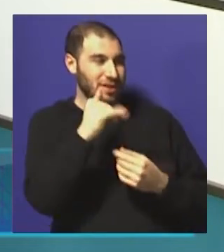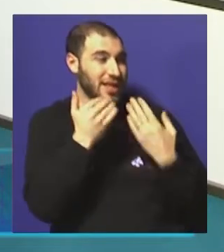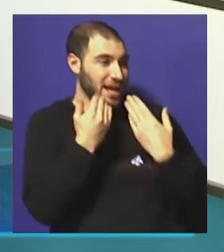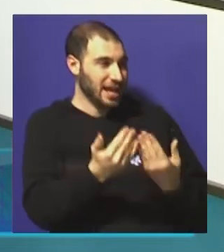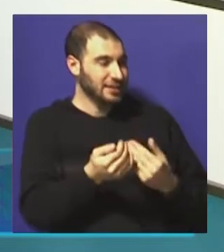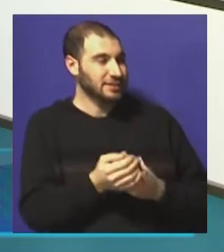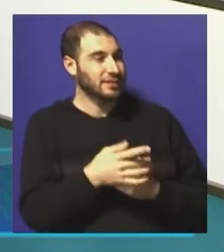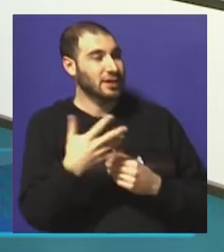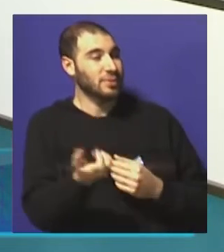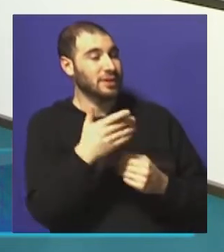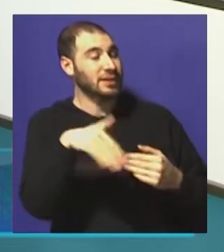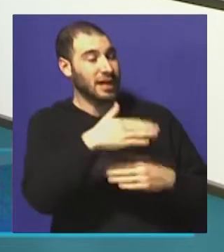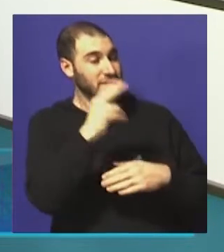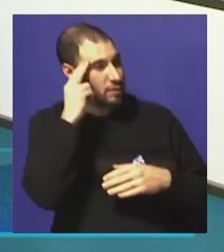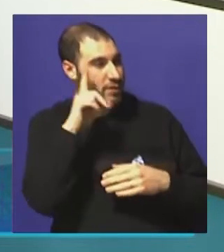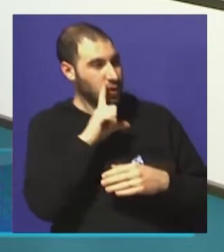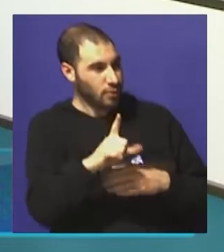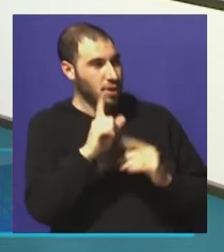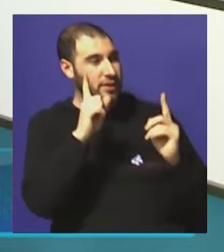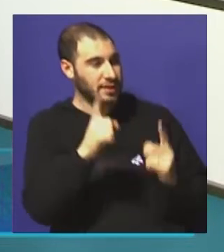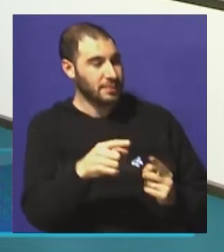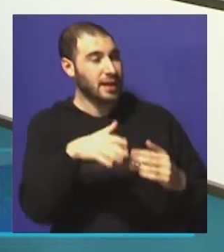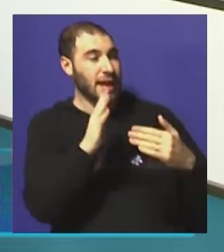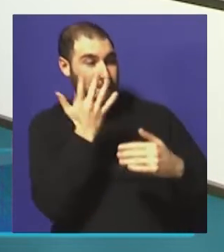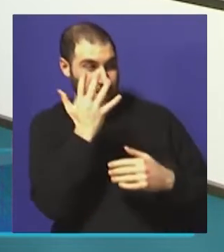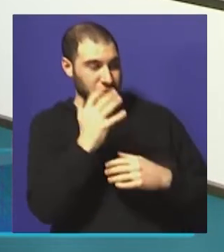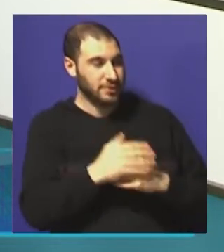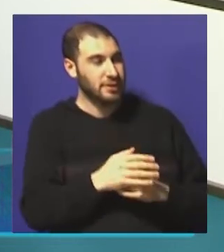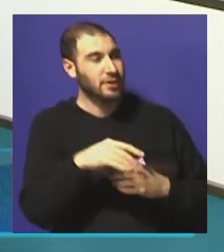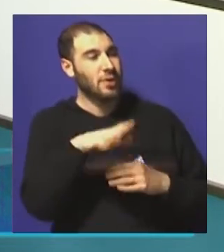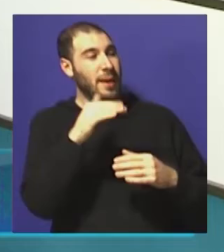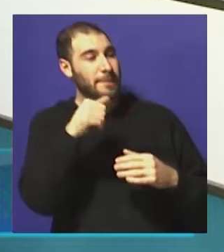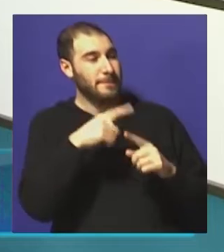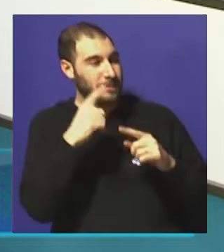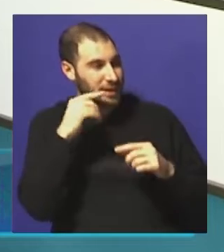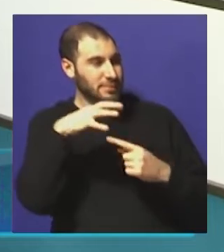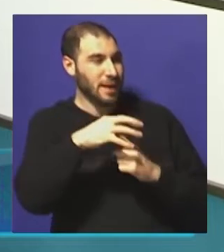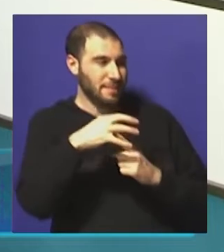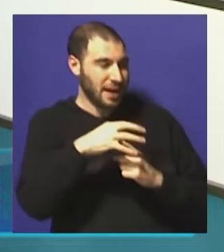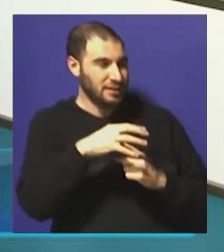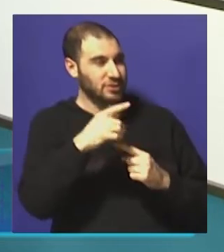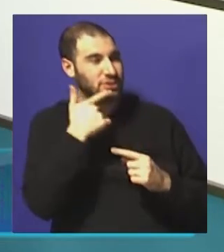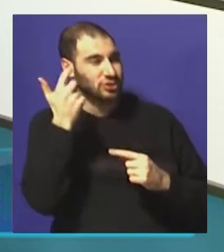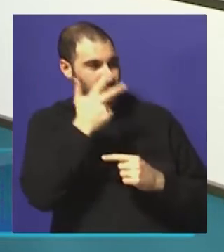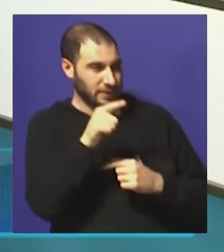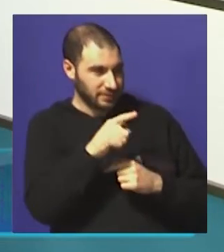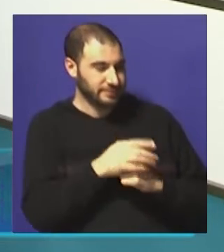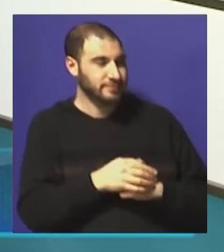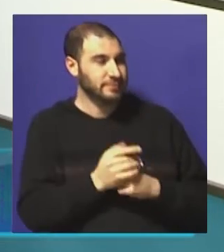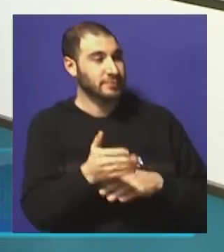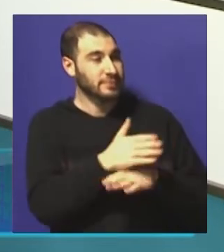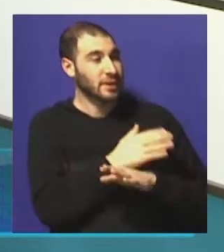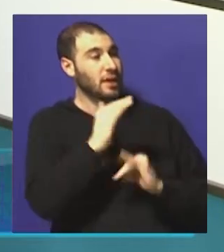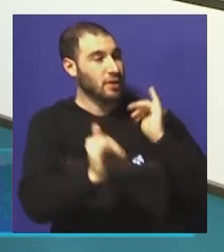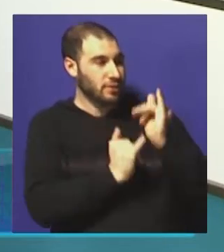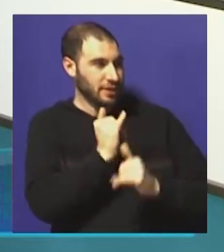agradecemos. Lo encuentran ahí en calle 9 de Julio, también en Espejo y en Maximol Palmares y el Shopping. Lo decíamos al principio